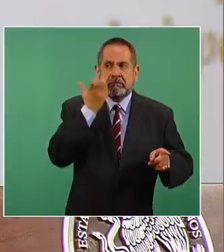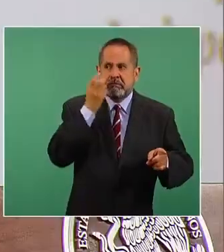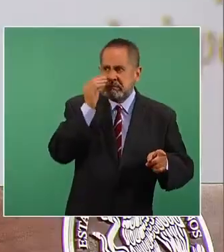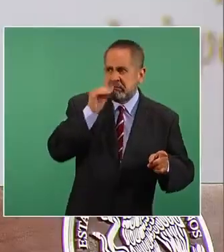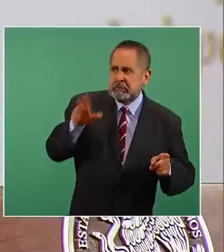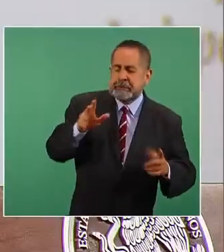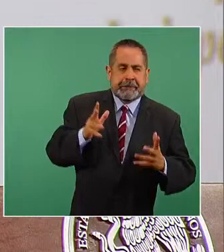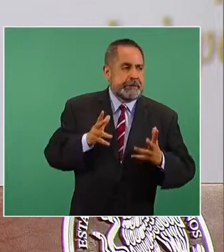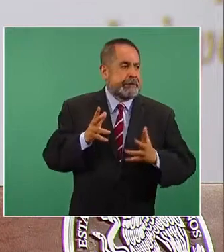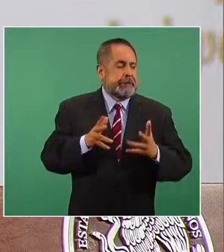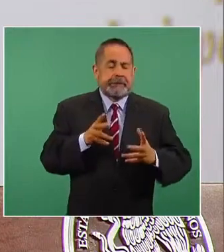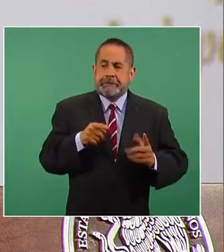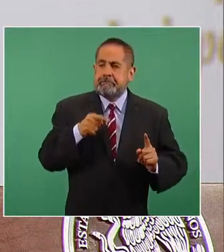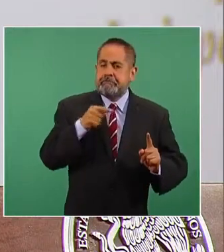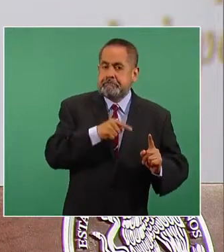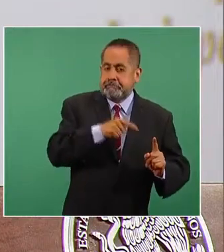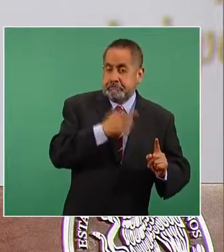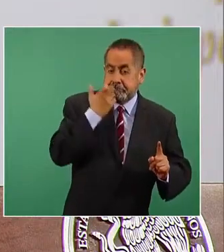es que